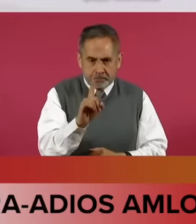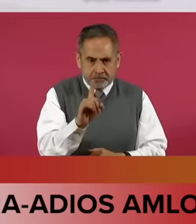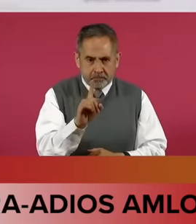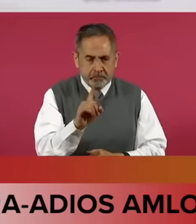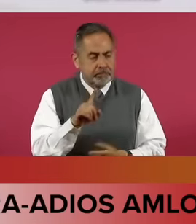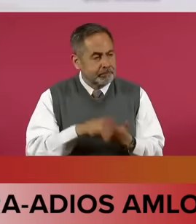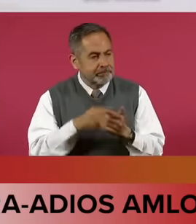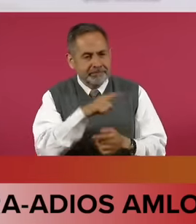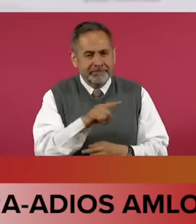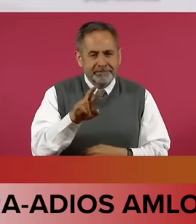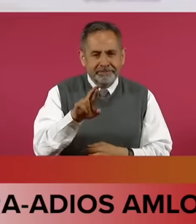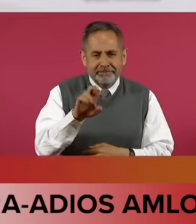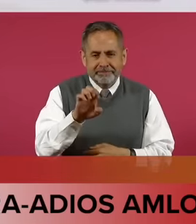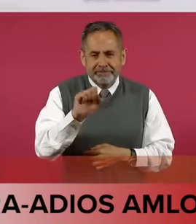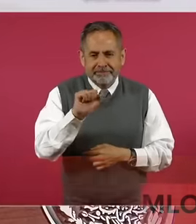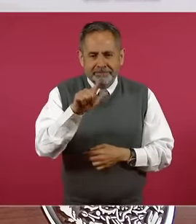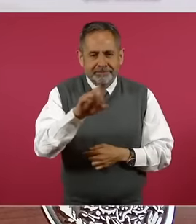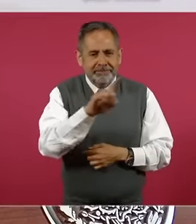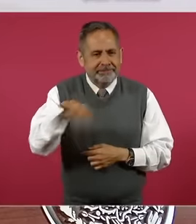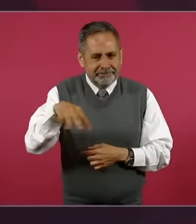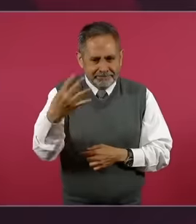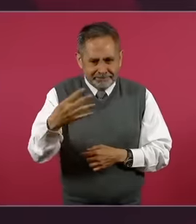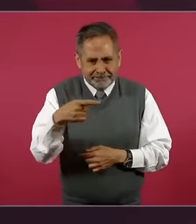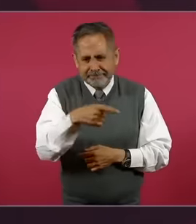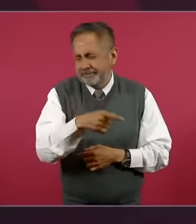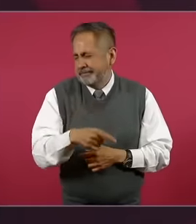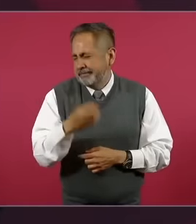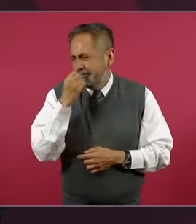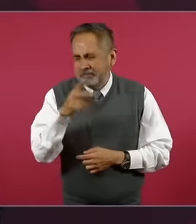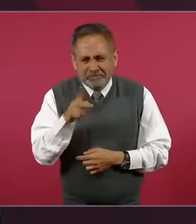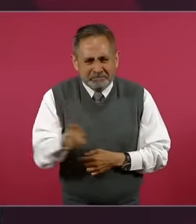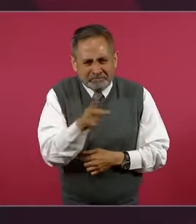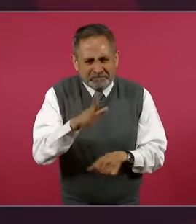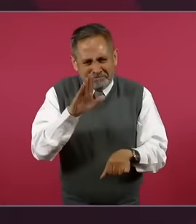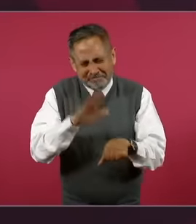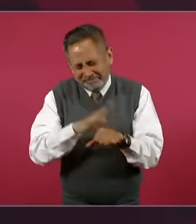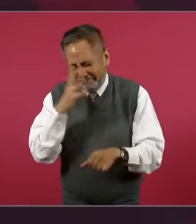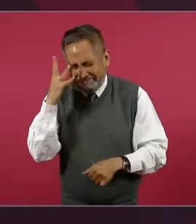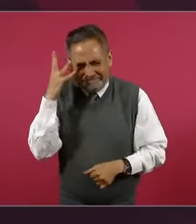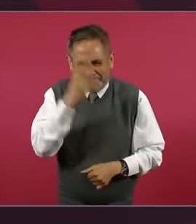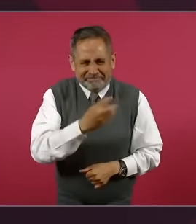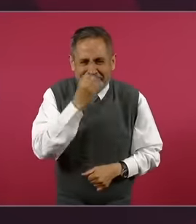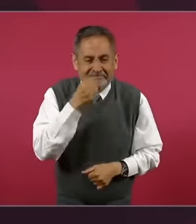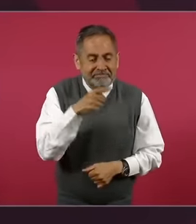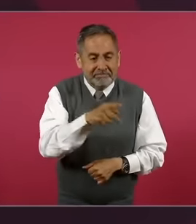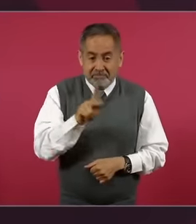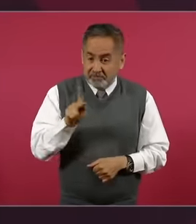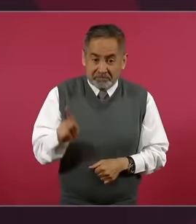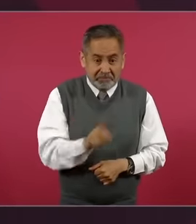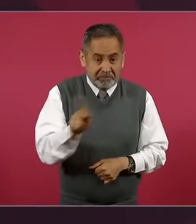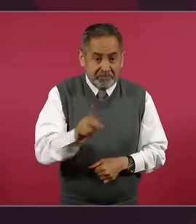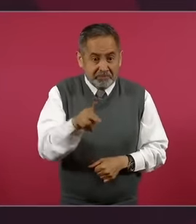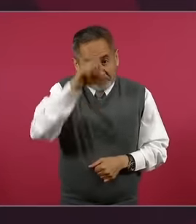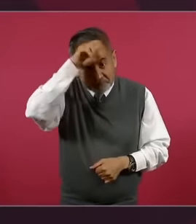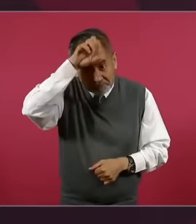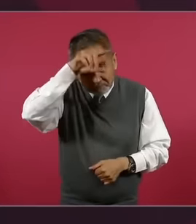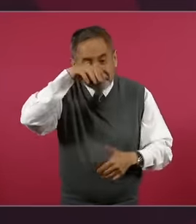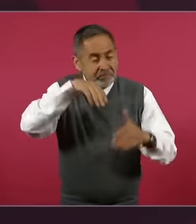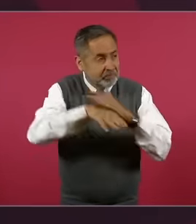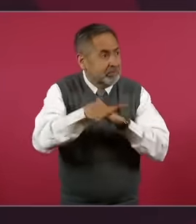Real de 14. Es uno de los pueblos más bellos, pueblo